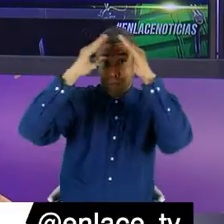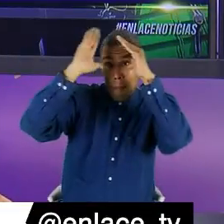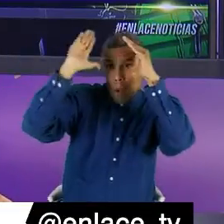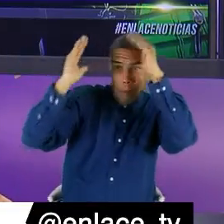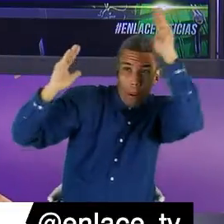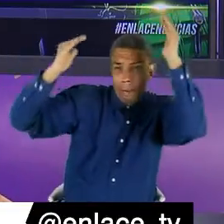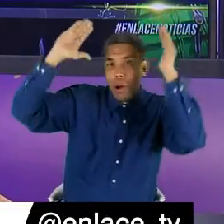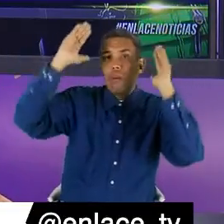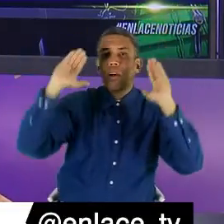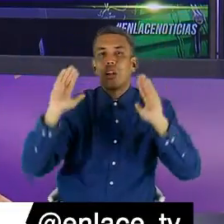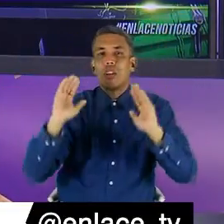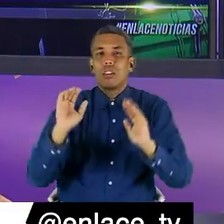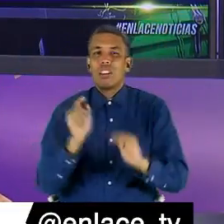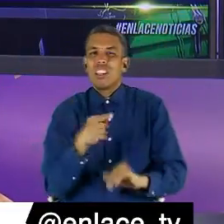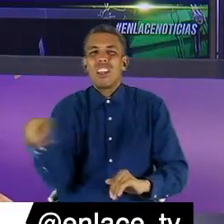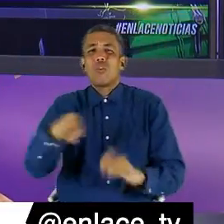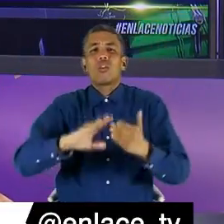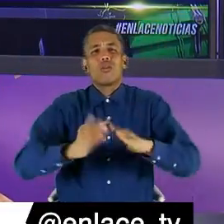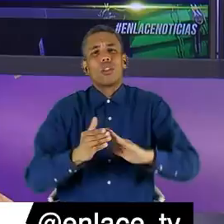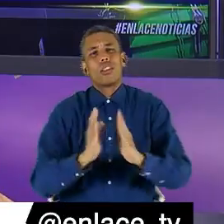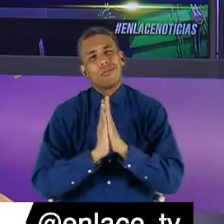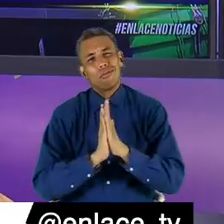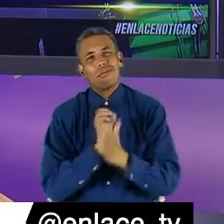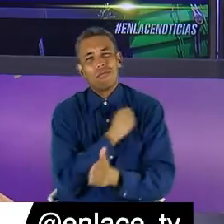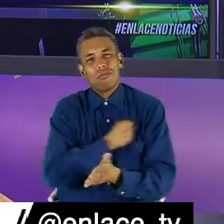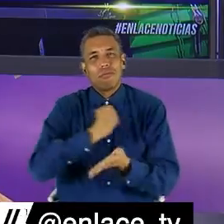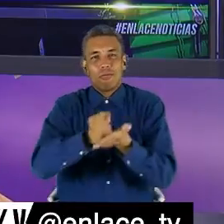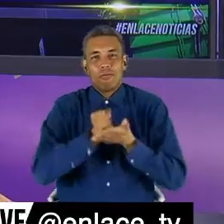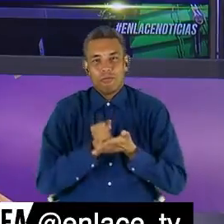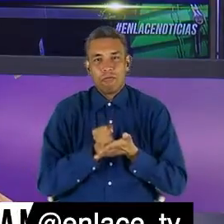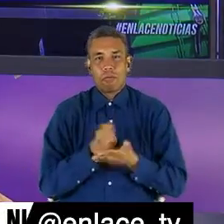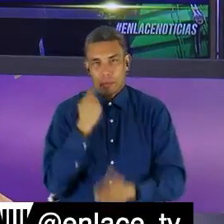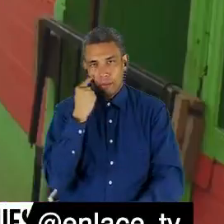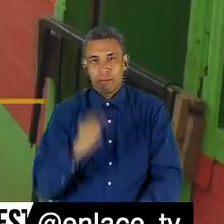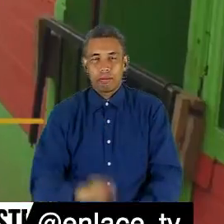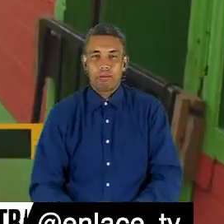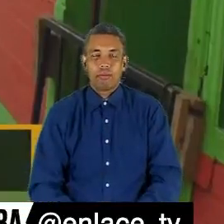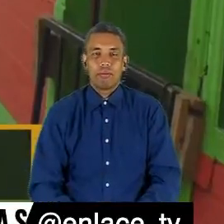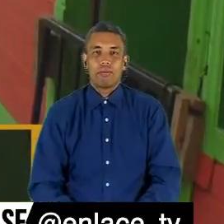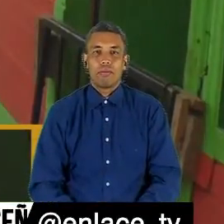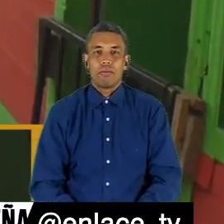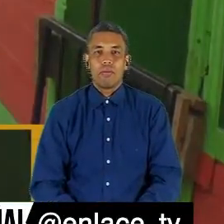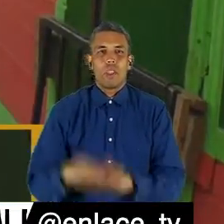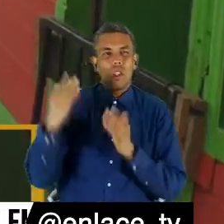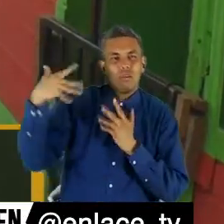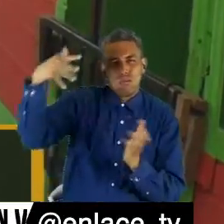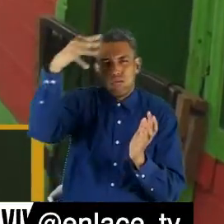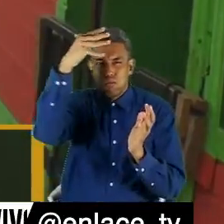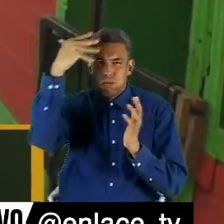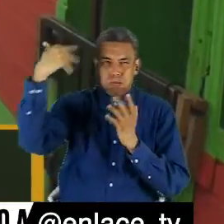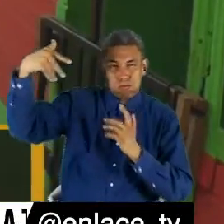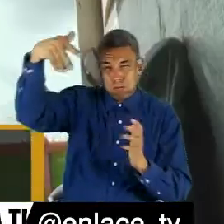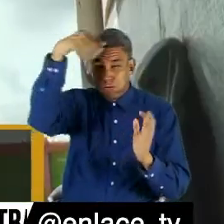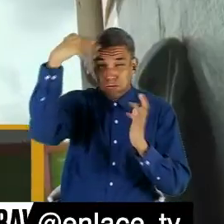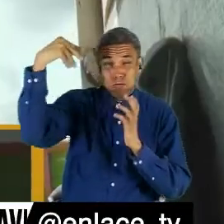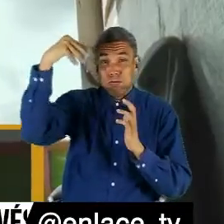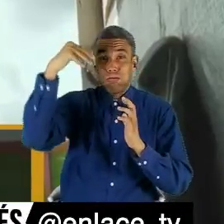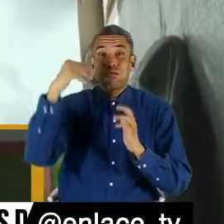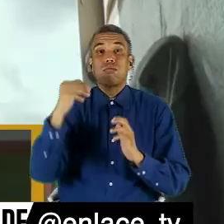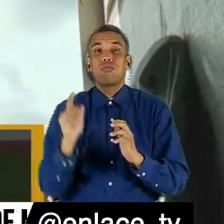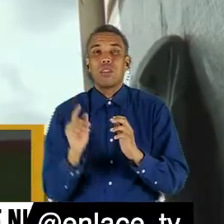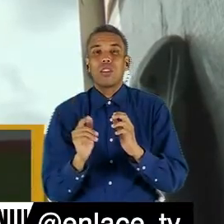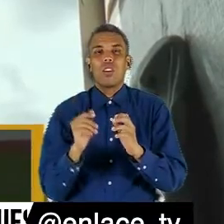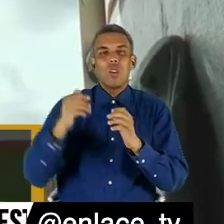damnificados claman por la ayuda oficial a fin de recuperar sus viviendas. La fuerte brisa se sintió en las primeras horas de este lunes.